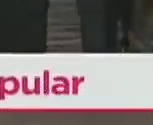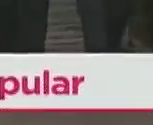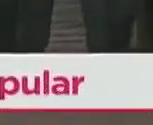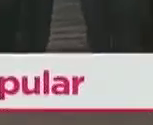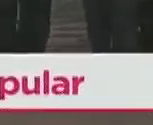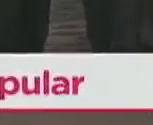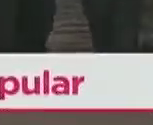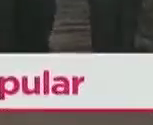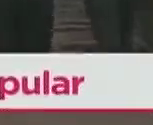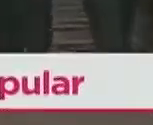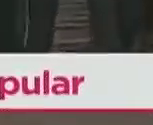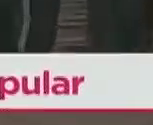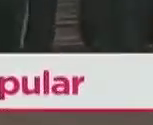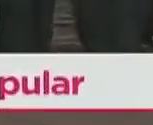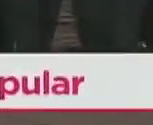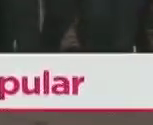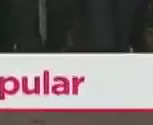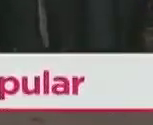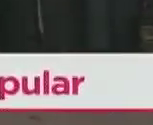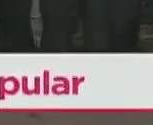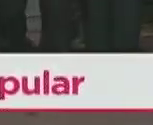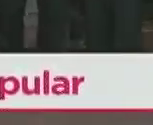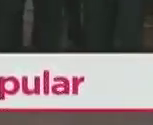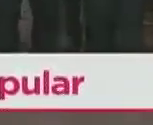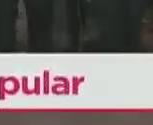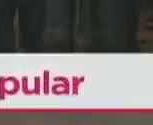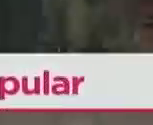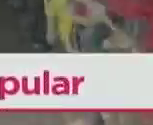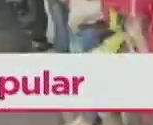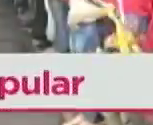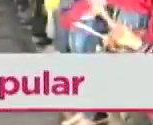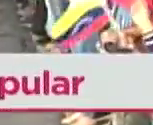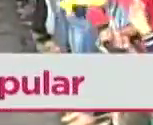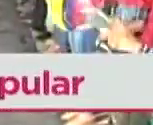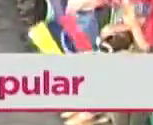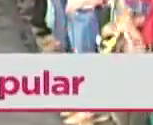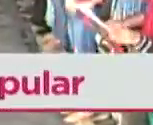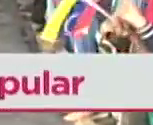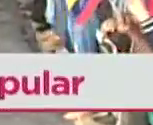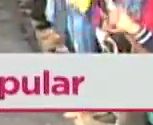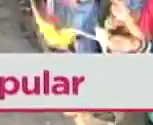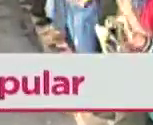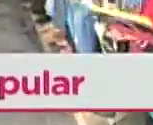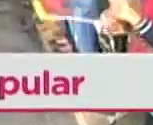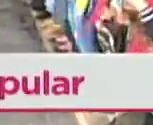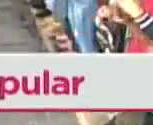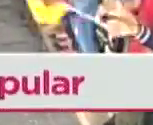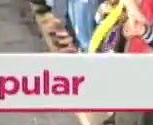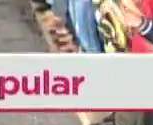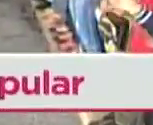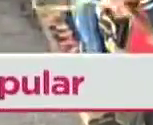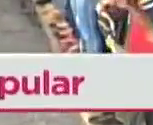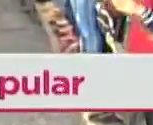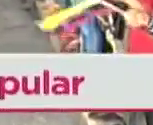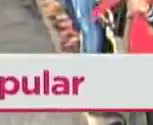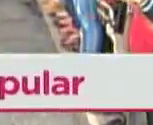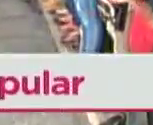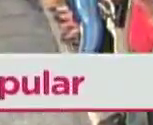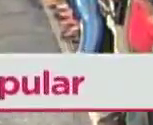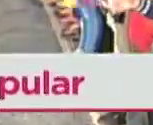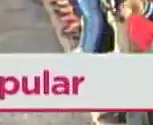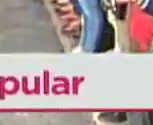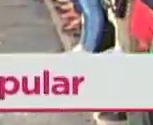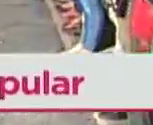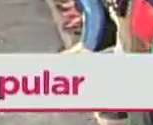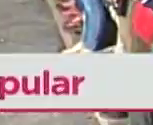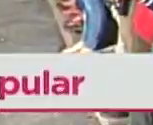para felicitar a todo el sistema bolivariano de comunicación e información. Hemos sido un equipo glorioso, en medio de dificultades